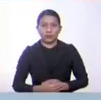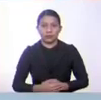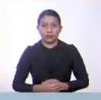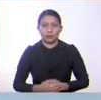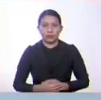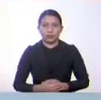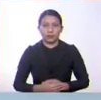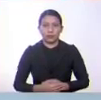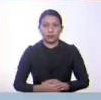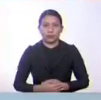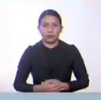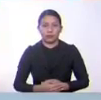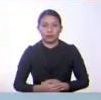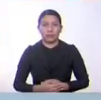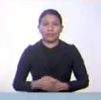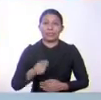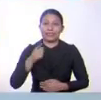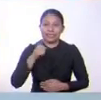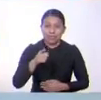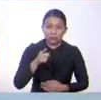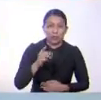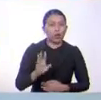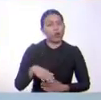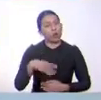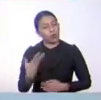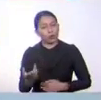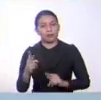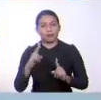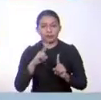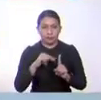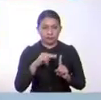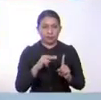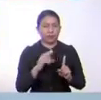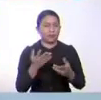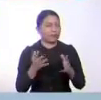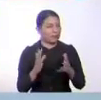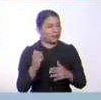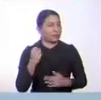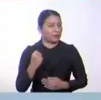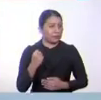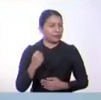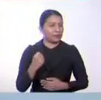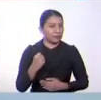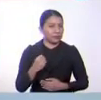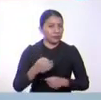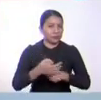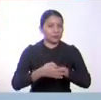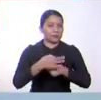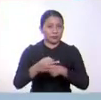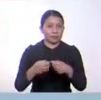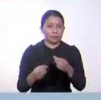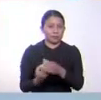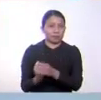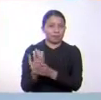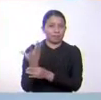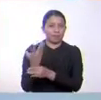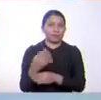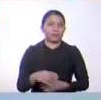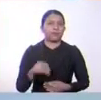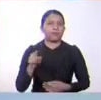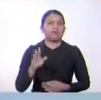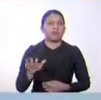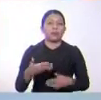cloroplastos. De ahí viene otra característica muy particular de las células vegetales y es